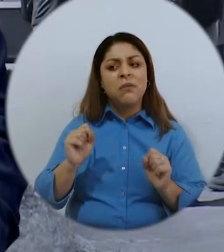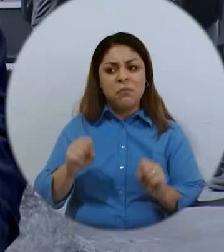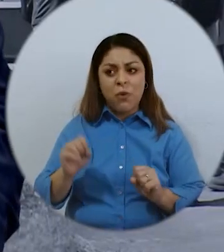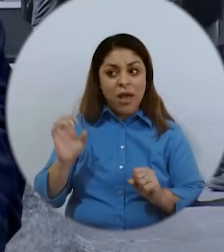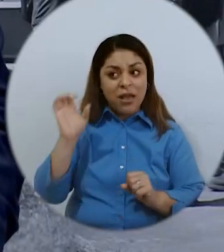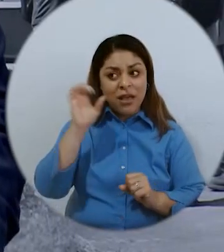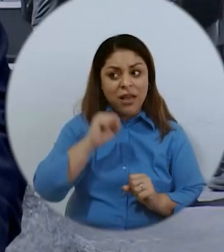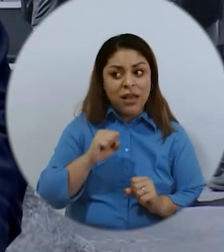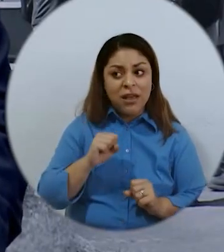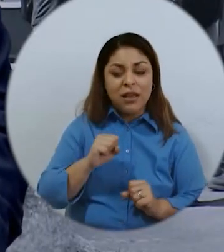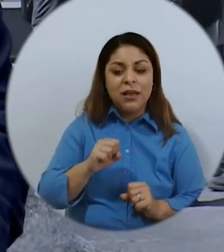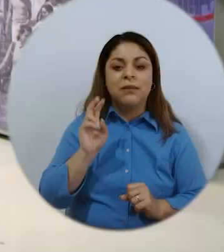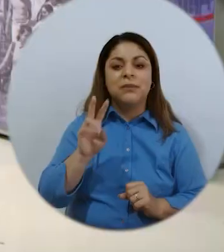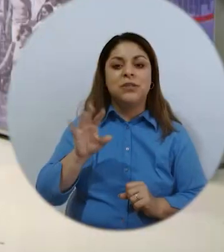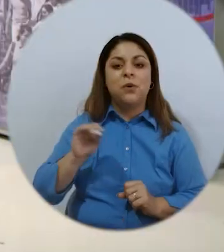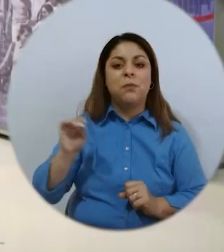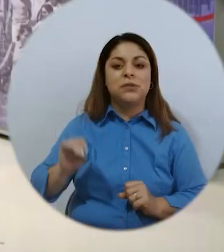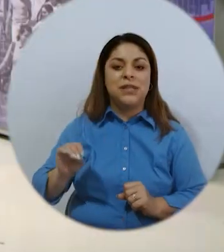identificar